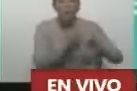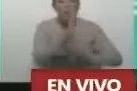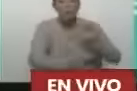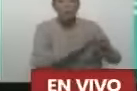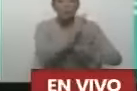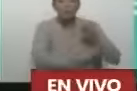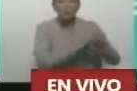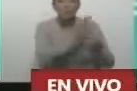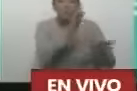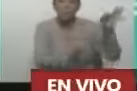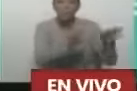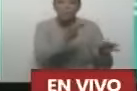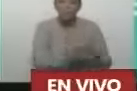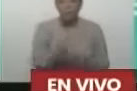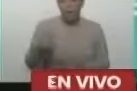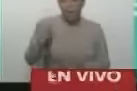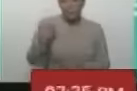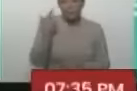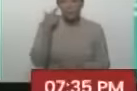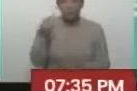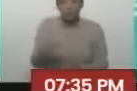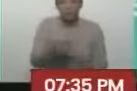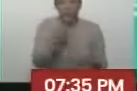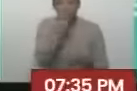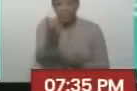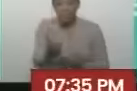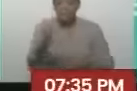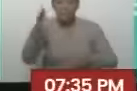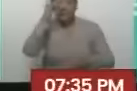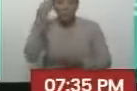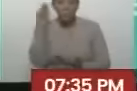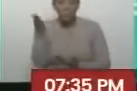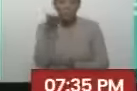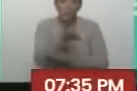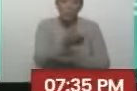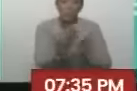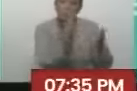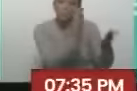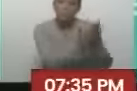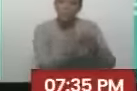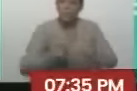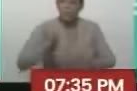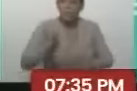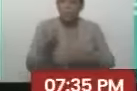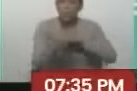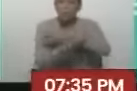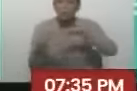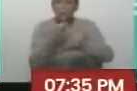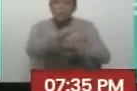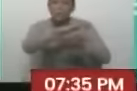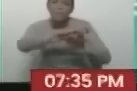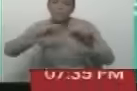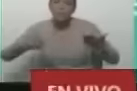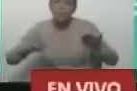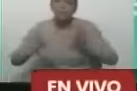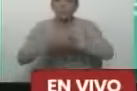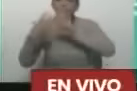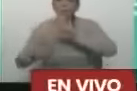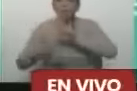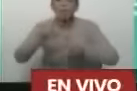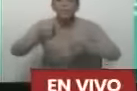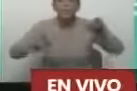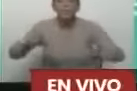Justicia a propósito de esta pretensión temeraria de Guyana de quitarle el derecho soberano de